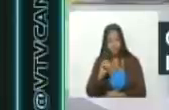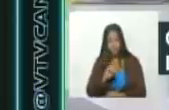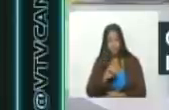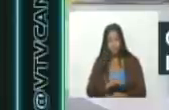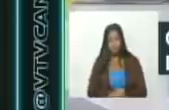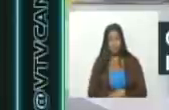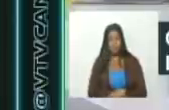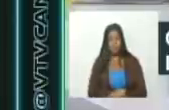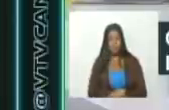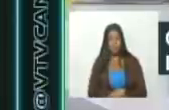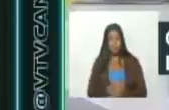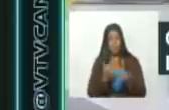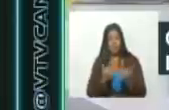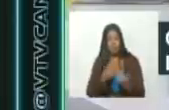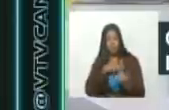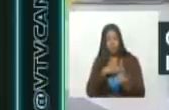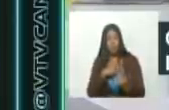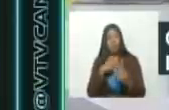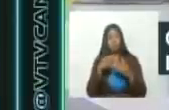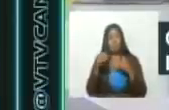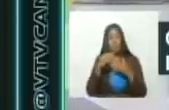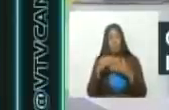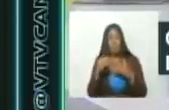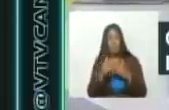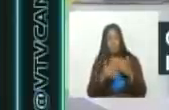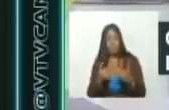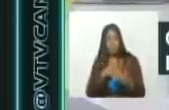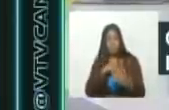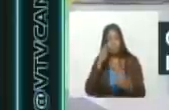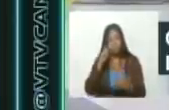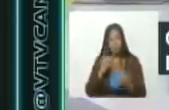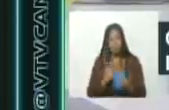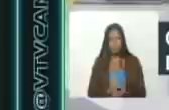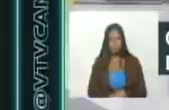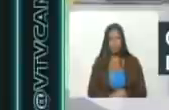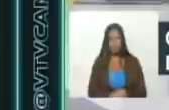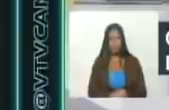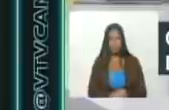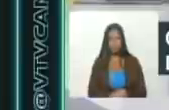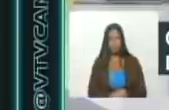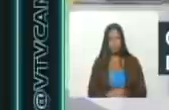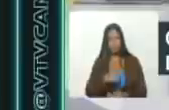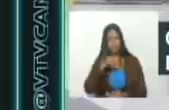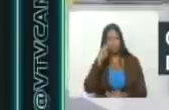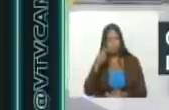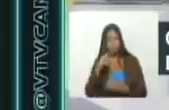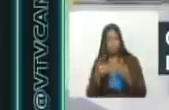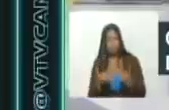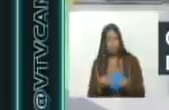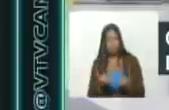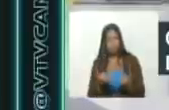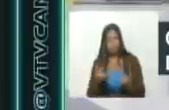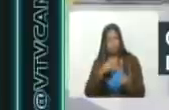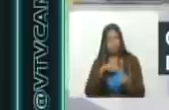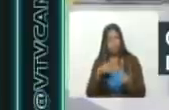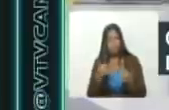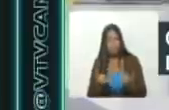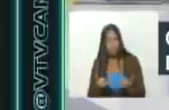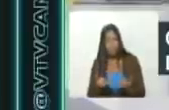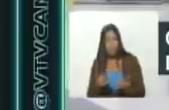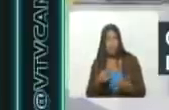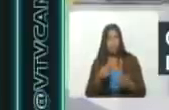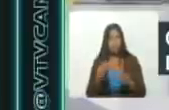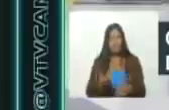inversiones en divisa, pero también una gran cantidad de impuestos que muchos empresarios se quejan por cuando de repente es una institución o es